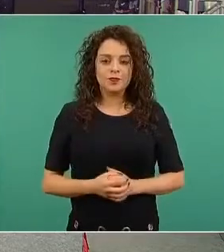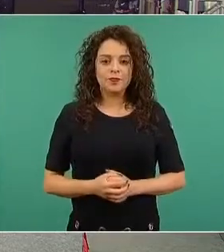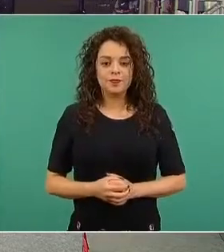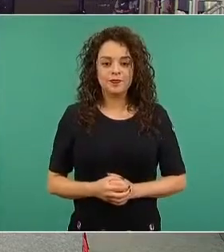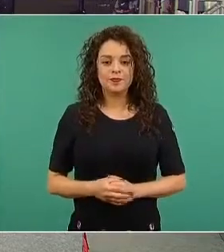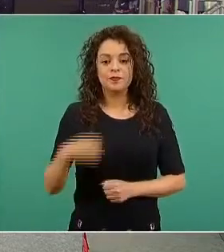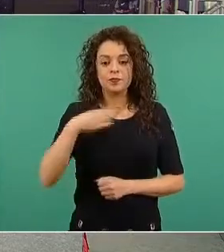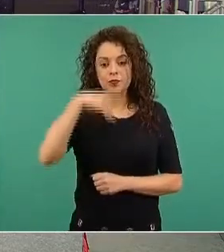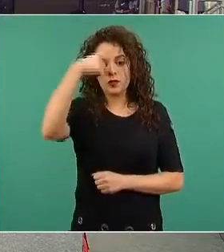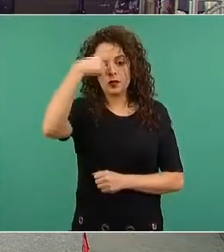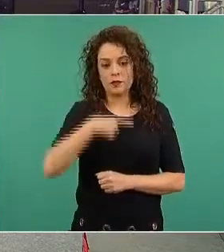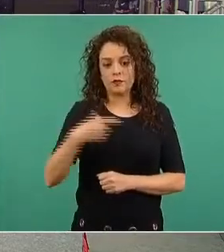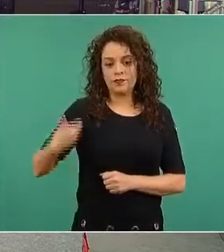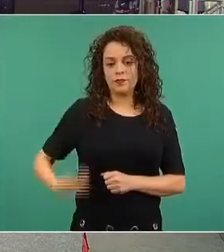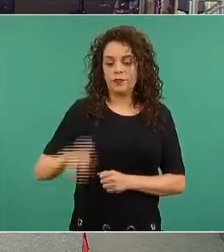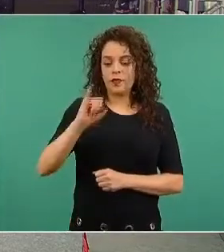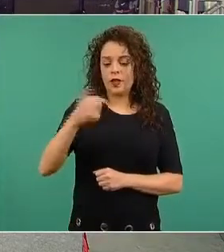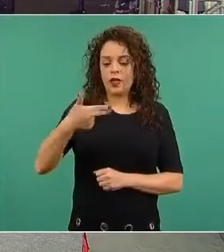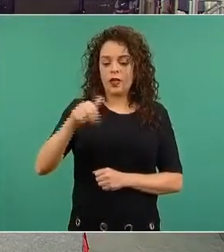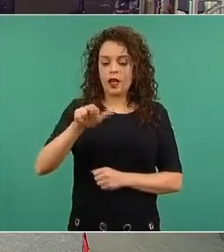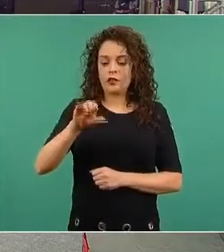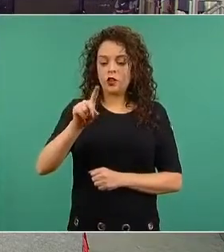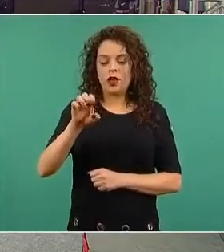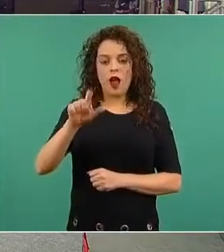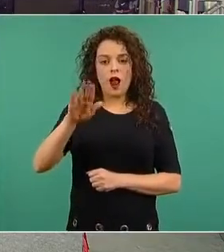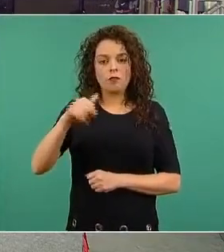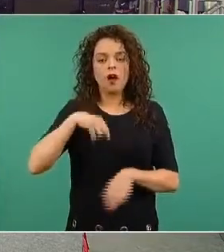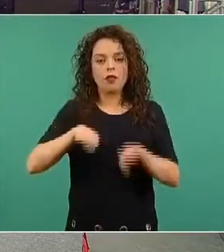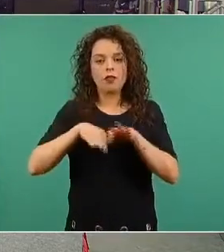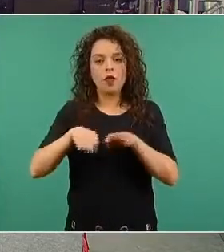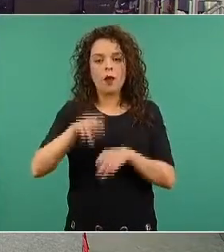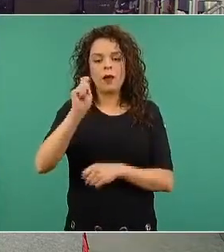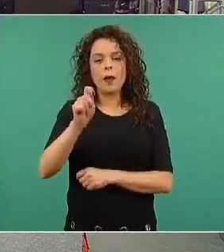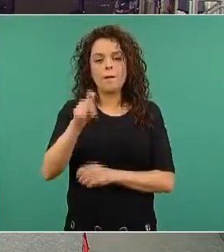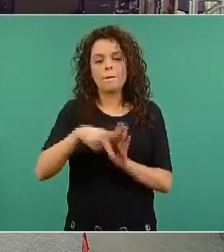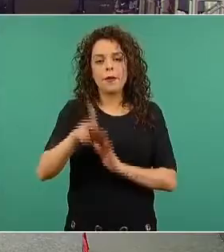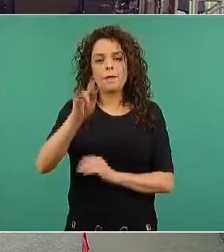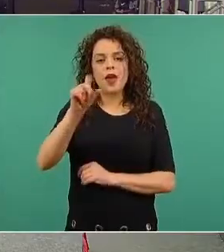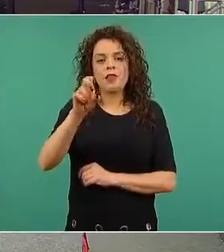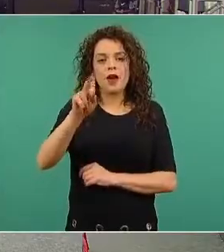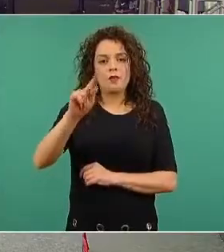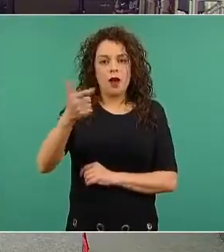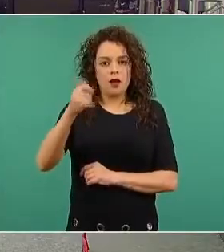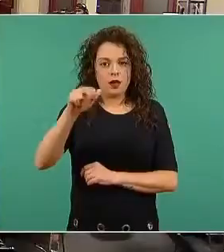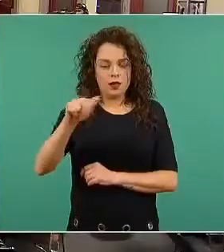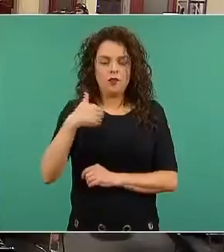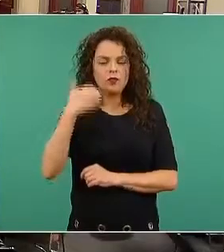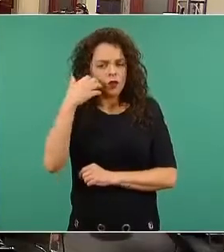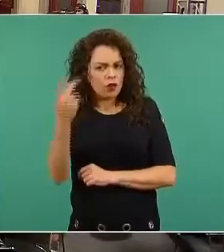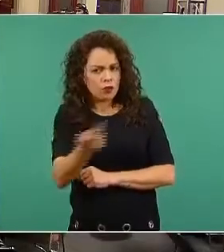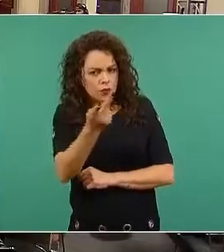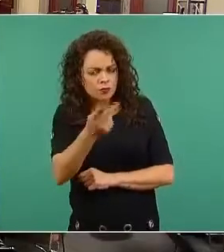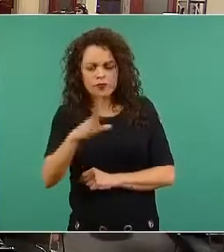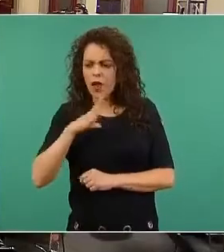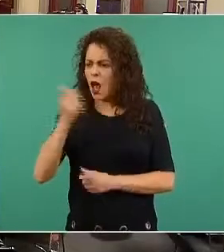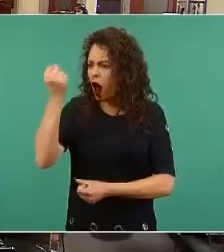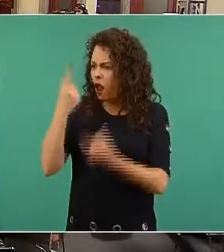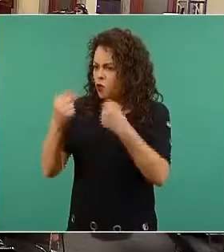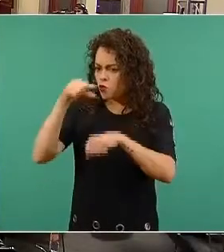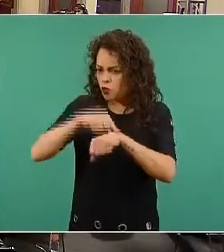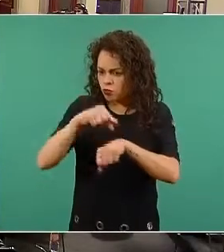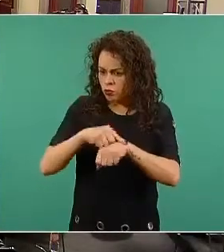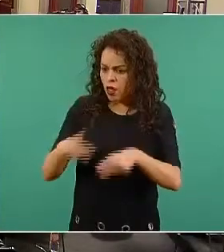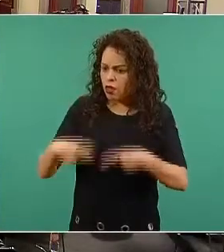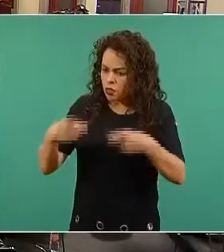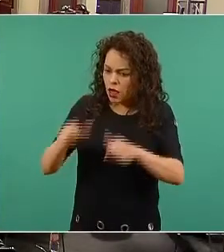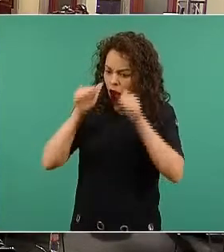Buenas noches, Ignacio de Alba, de Pie de Página. Preguntarle, hay médicos que están asistiendo a personas